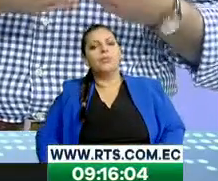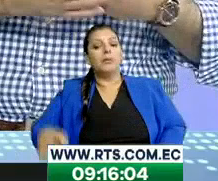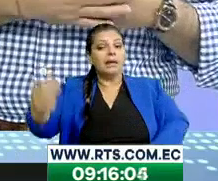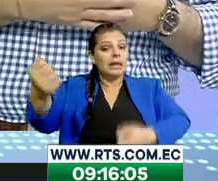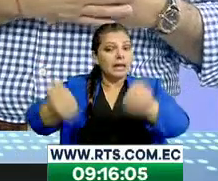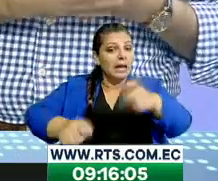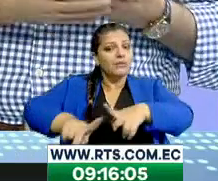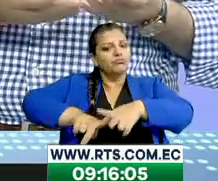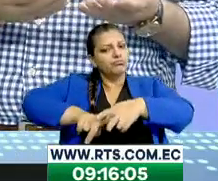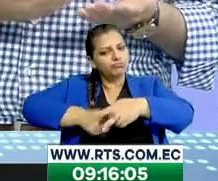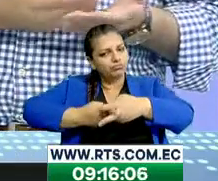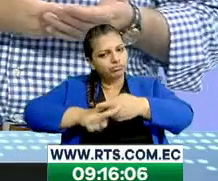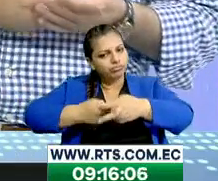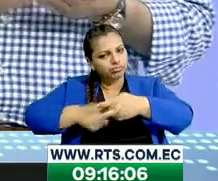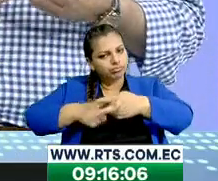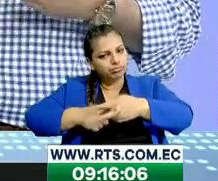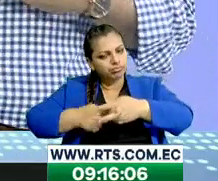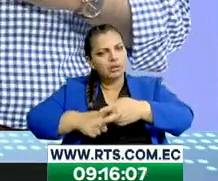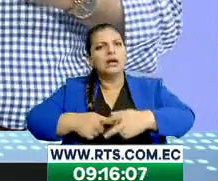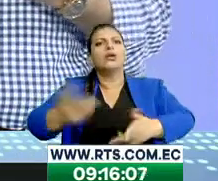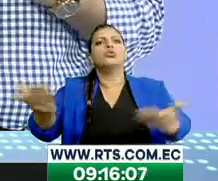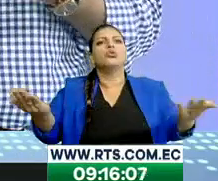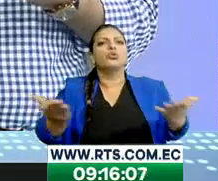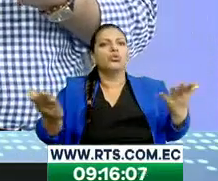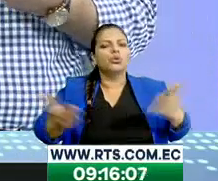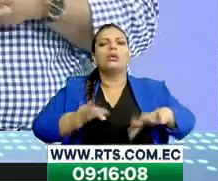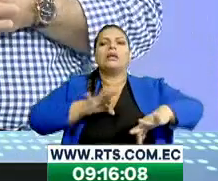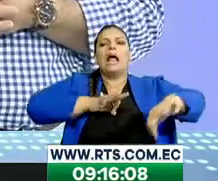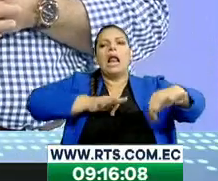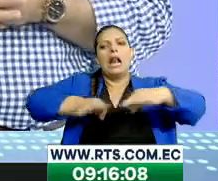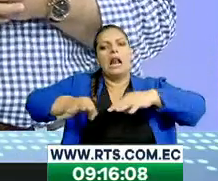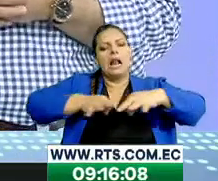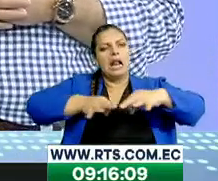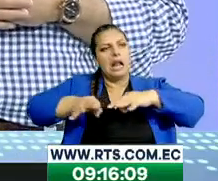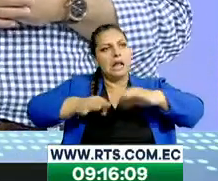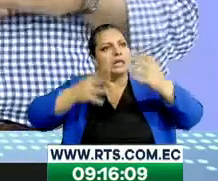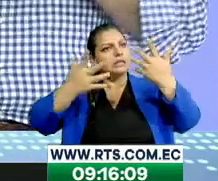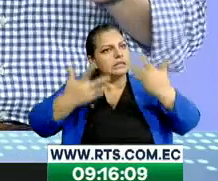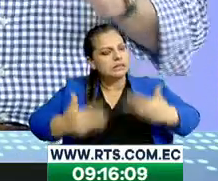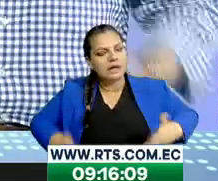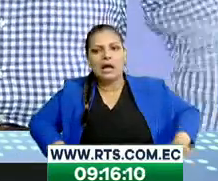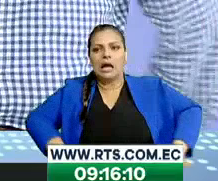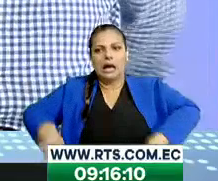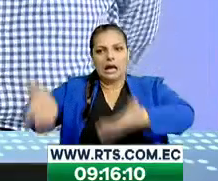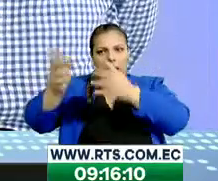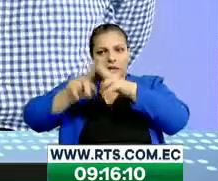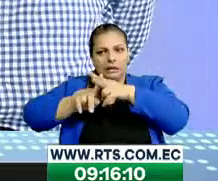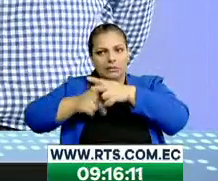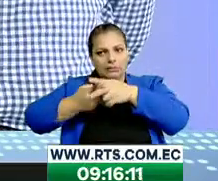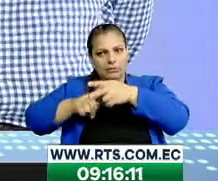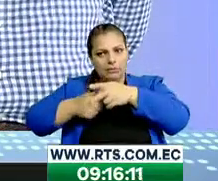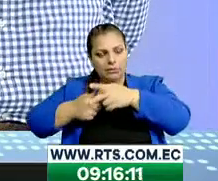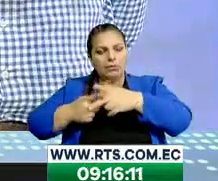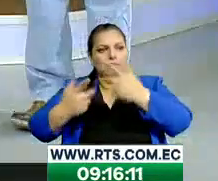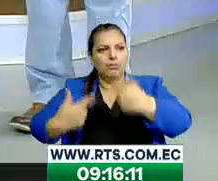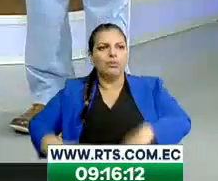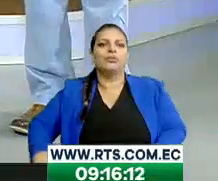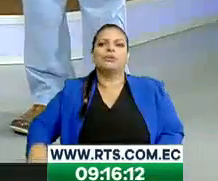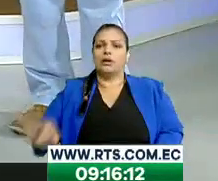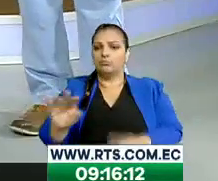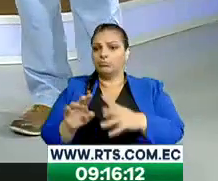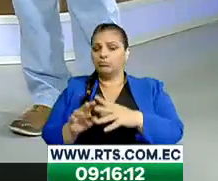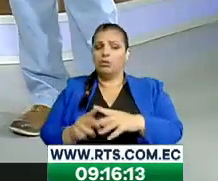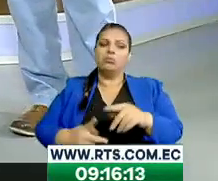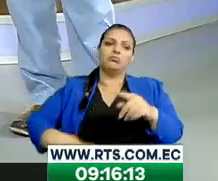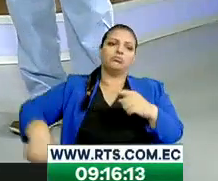son las partes que tendría que reparar y se le da esa información al usuario para que la tenga de buena mano. La primera y la